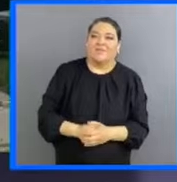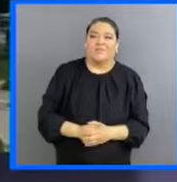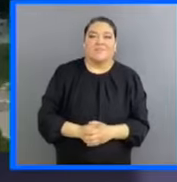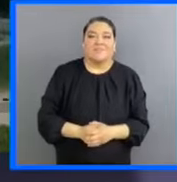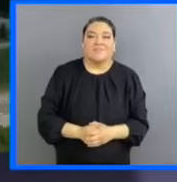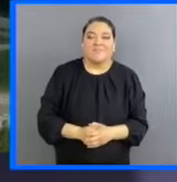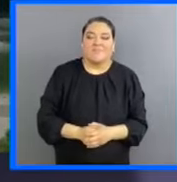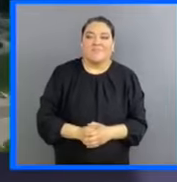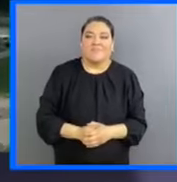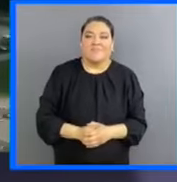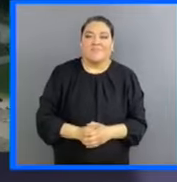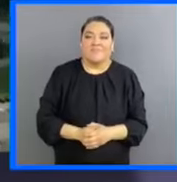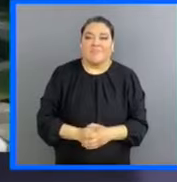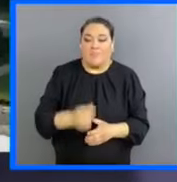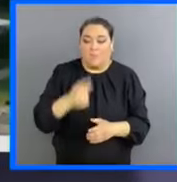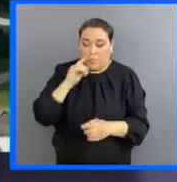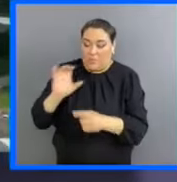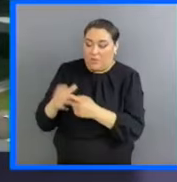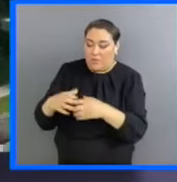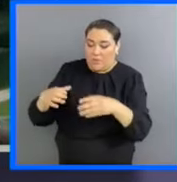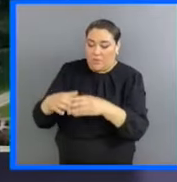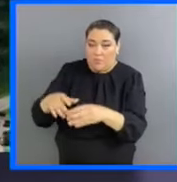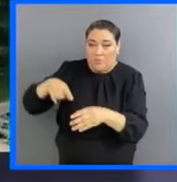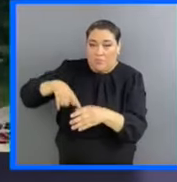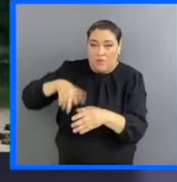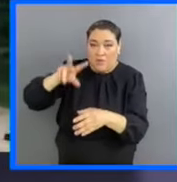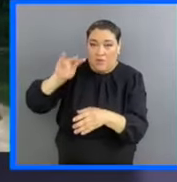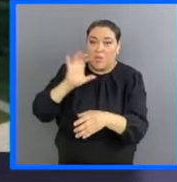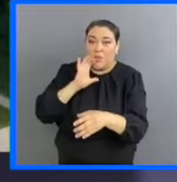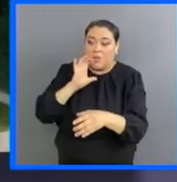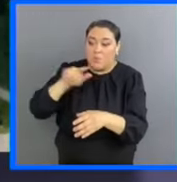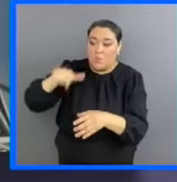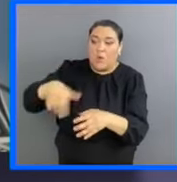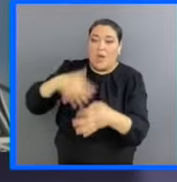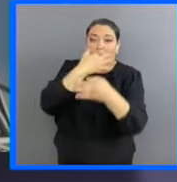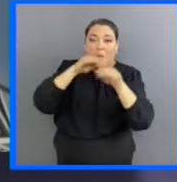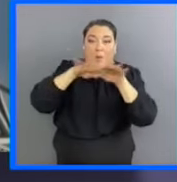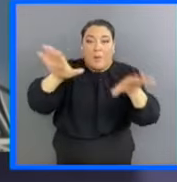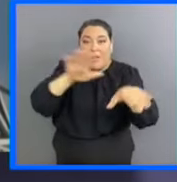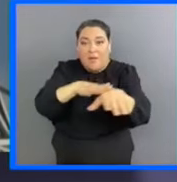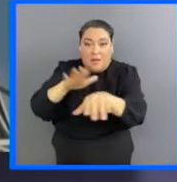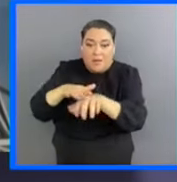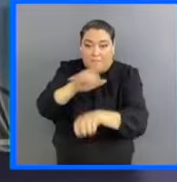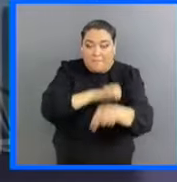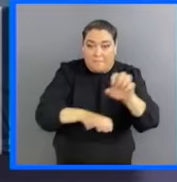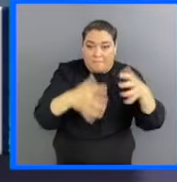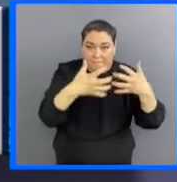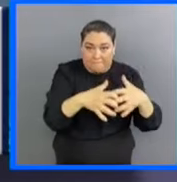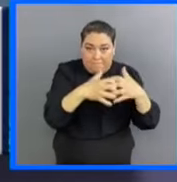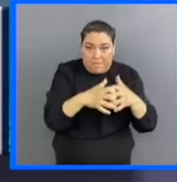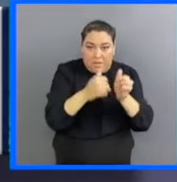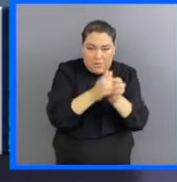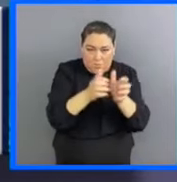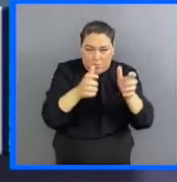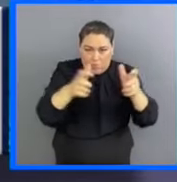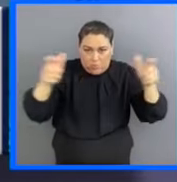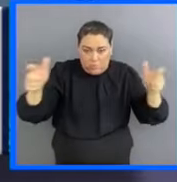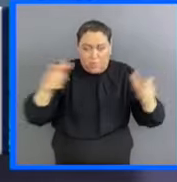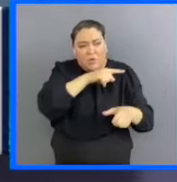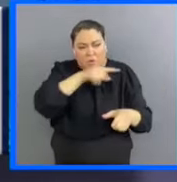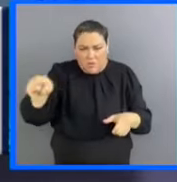La Comisión Reguladora de Telecomunicaciones anunció que los operadores comerciales y pequeños operadores tendrán un descuento